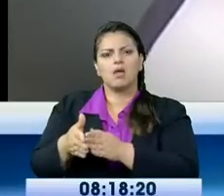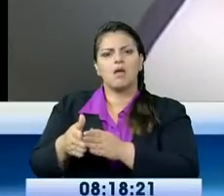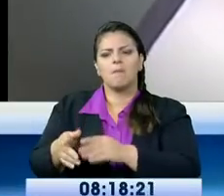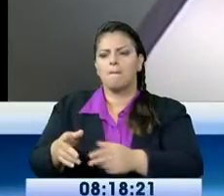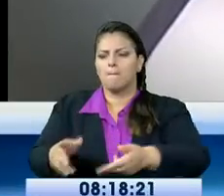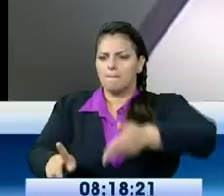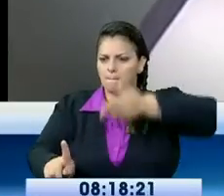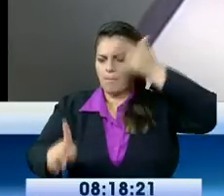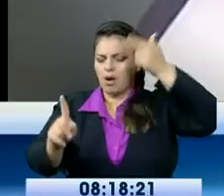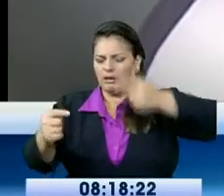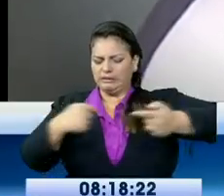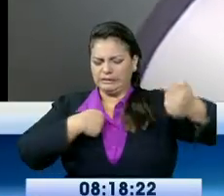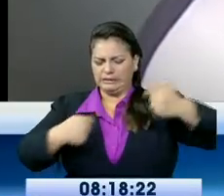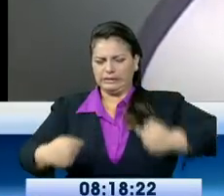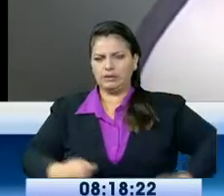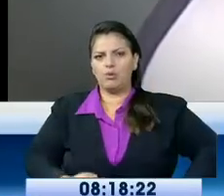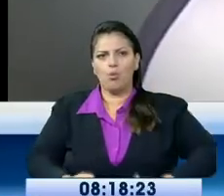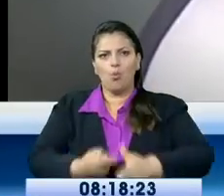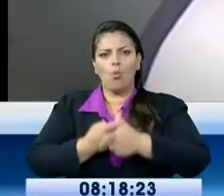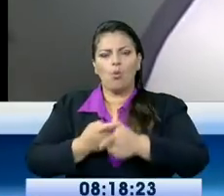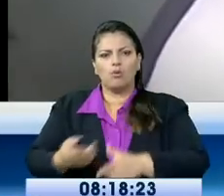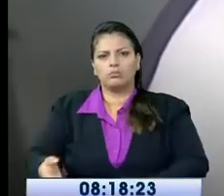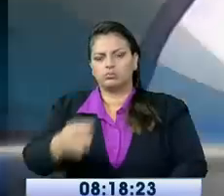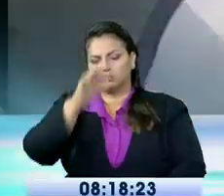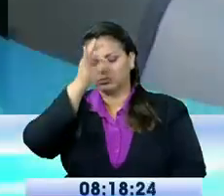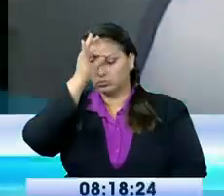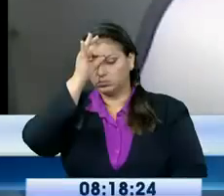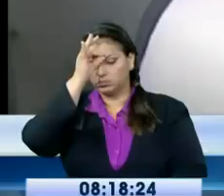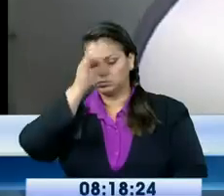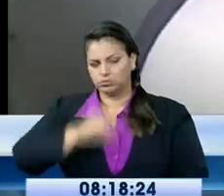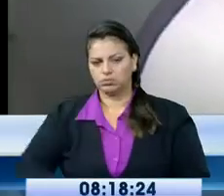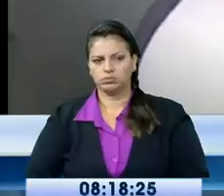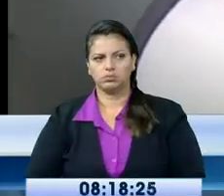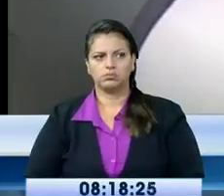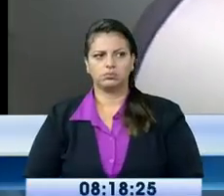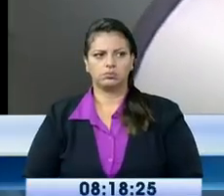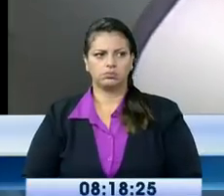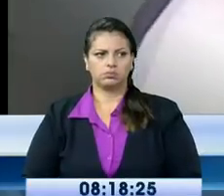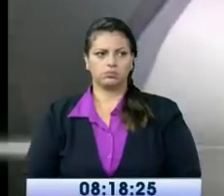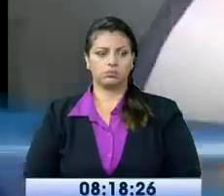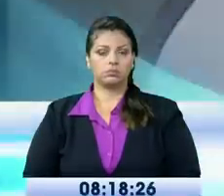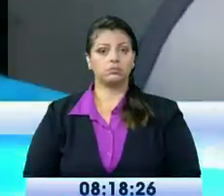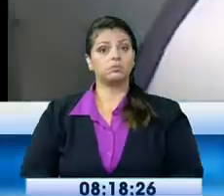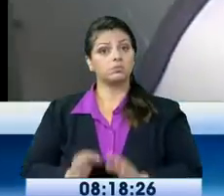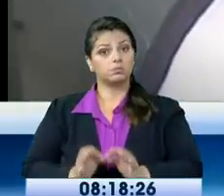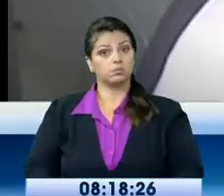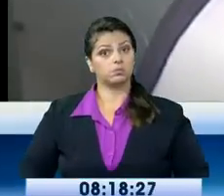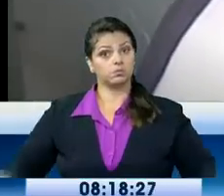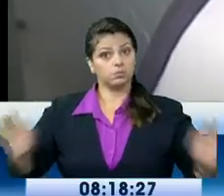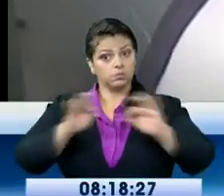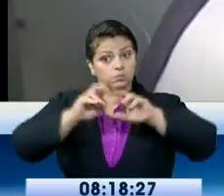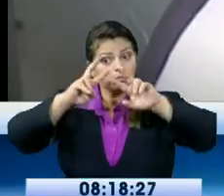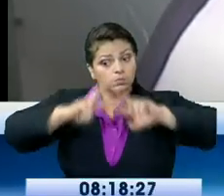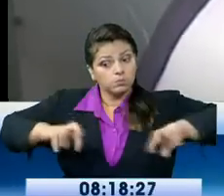que siga avanzando también, si no esto se va a quedar ahí estancado nomás. Él de su trabajo a la casa y eso era